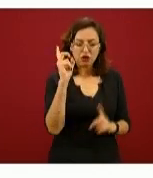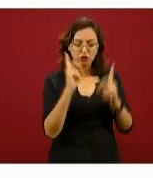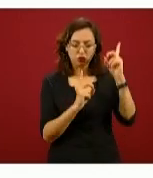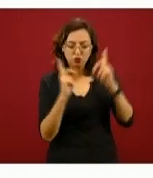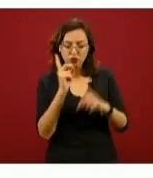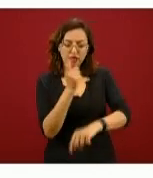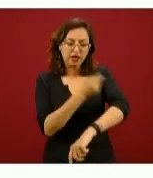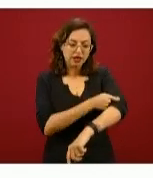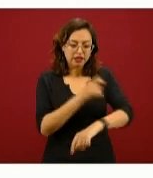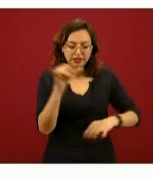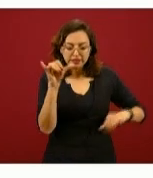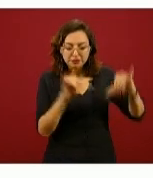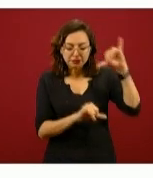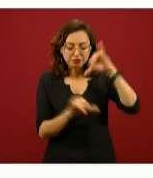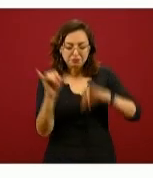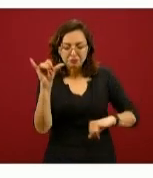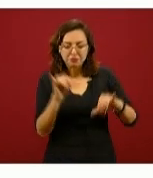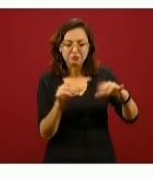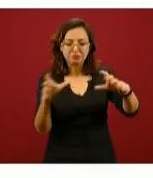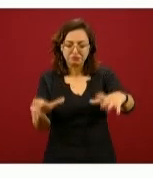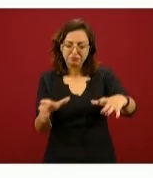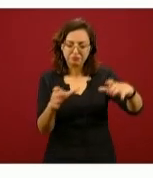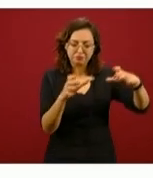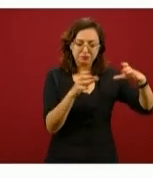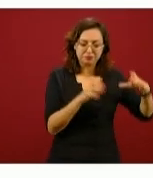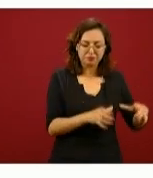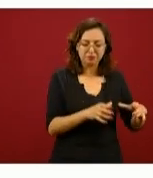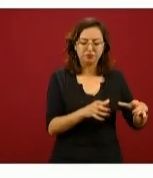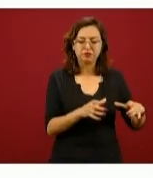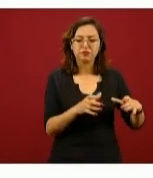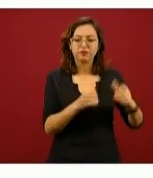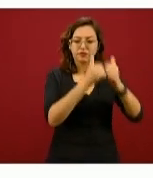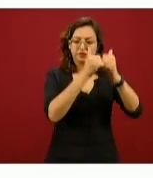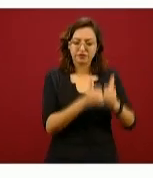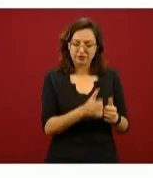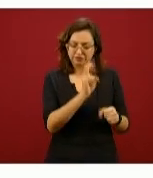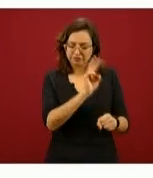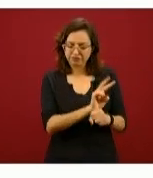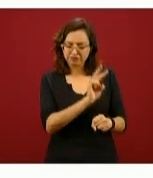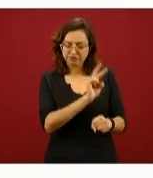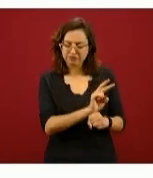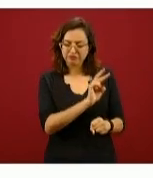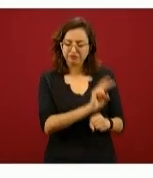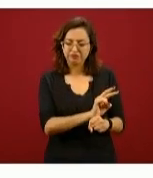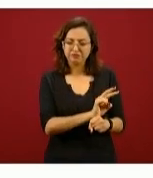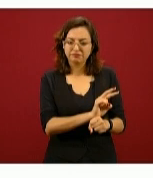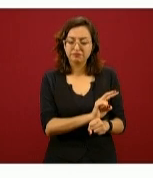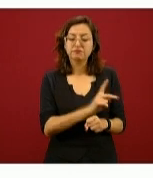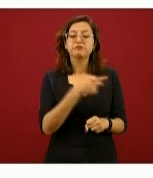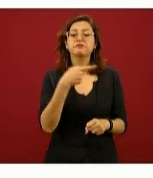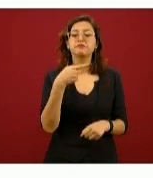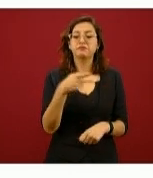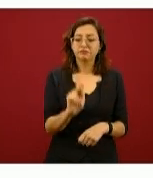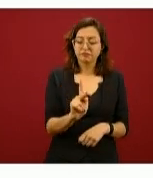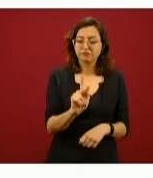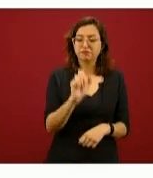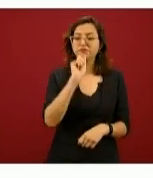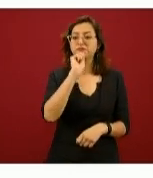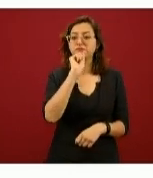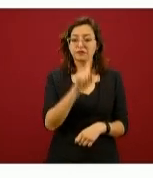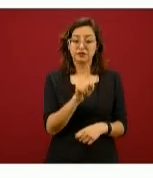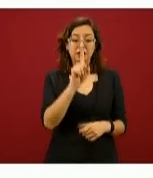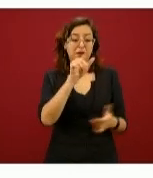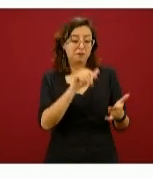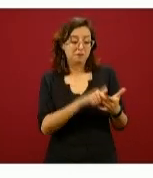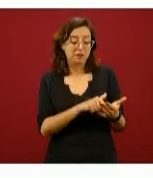Se contribuyó a la contención en la medida en que se instrumentaron las medidas de aislamiento, pero también hoy sabemos que